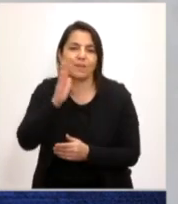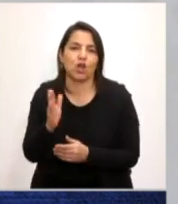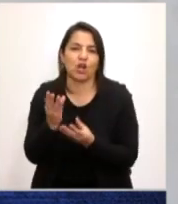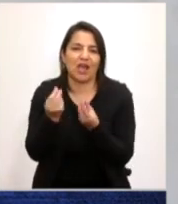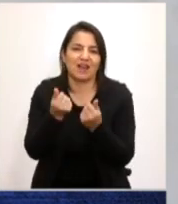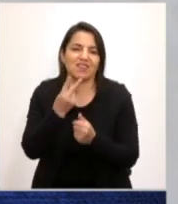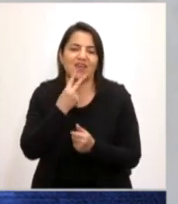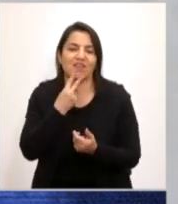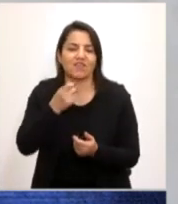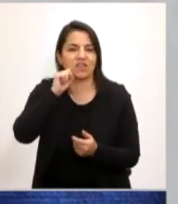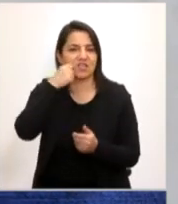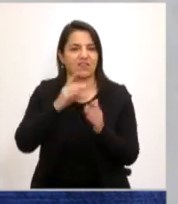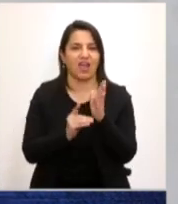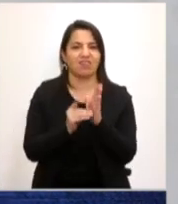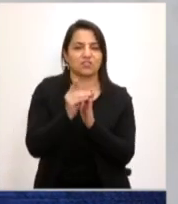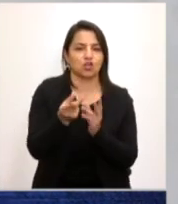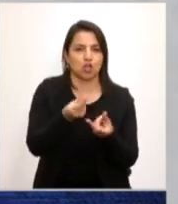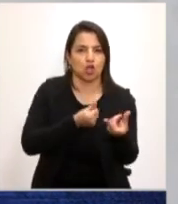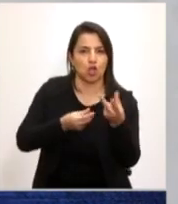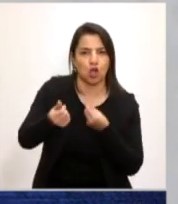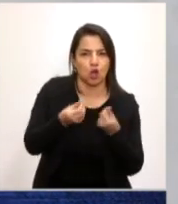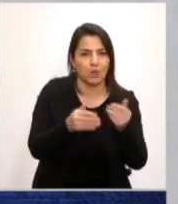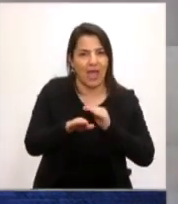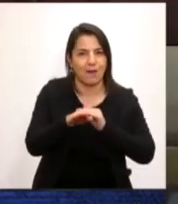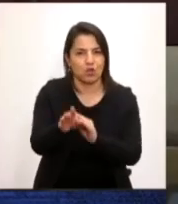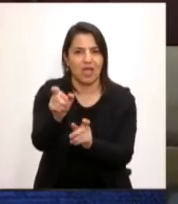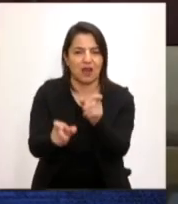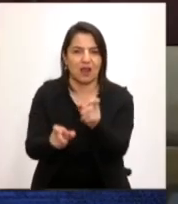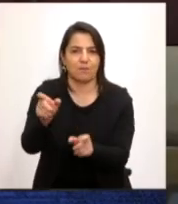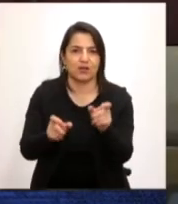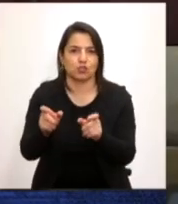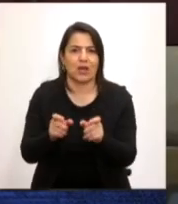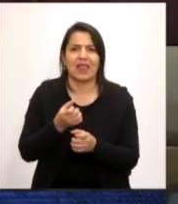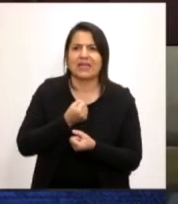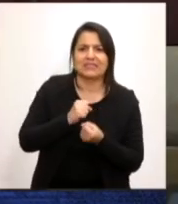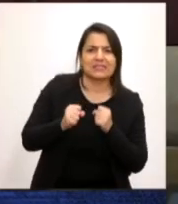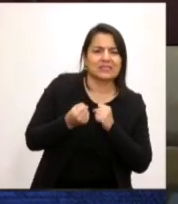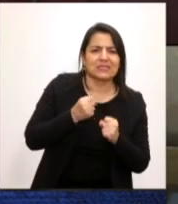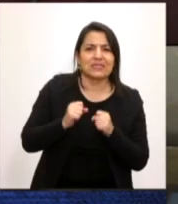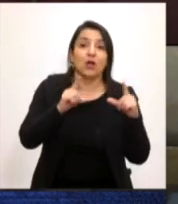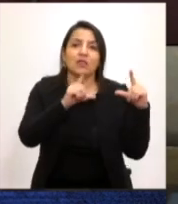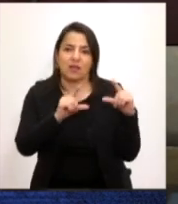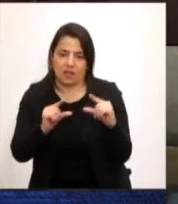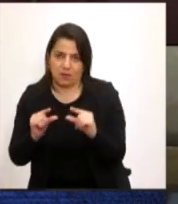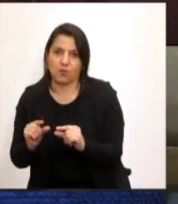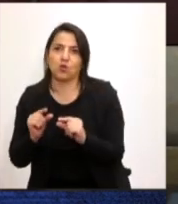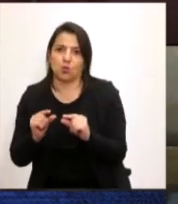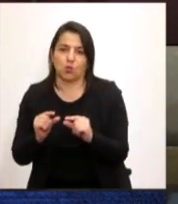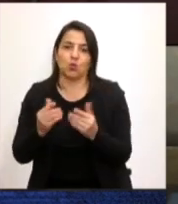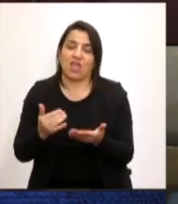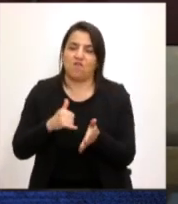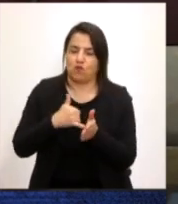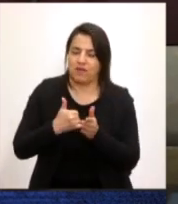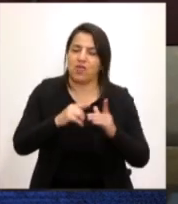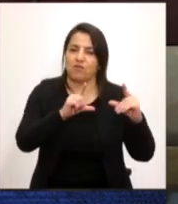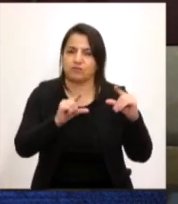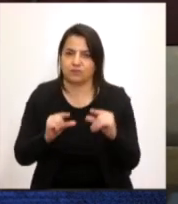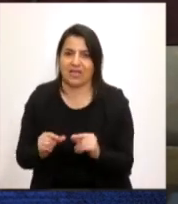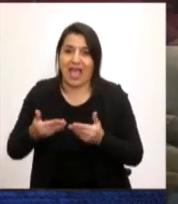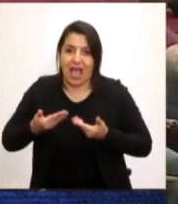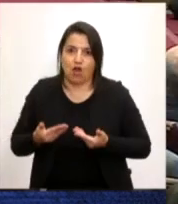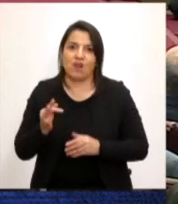económico que llegue a las personas y que disminuya la incertidumbre y las amenazas de vulnerabilidad en el presente y también en el futuro de sus